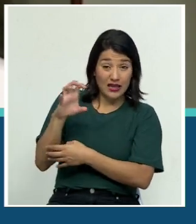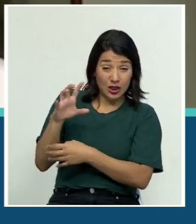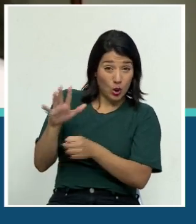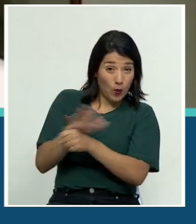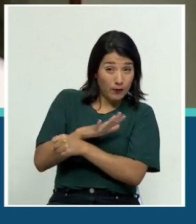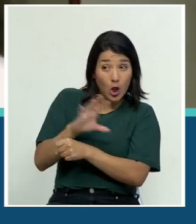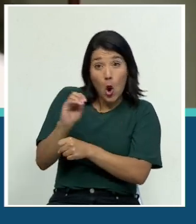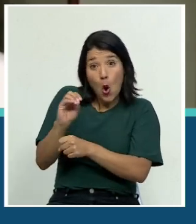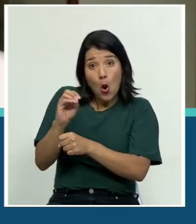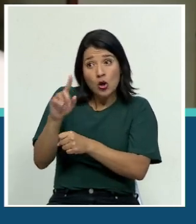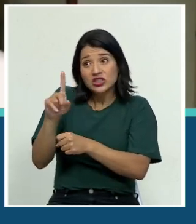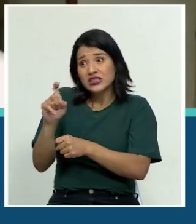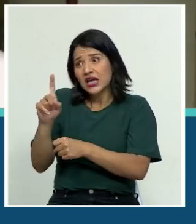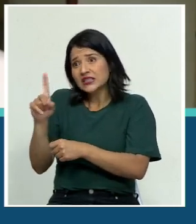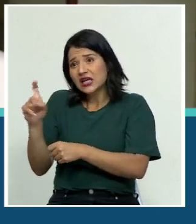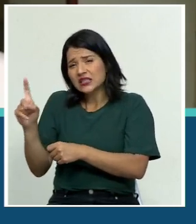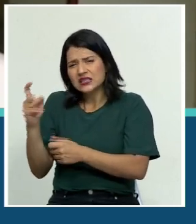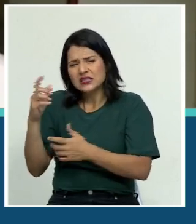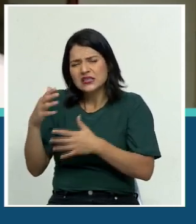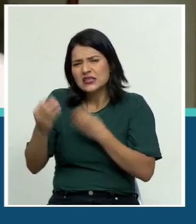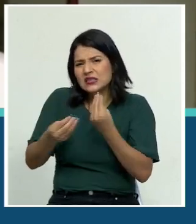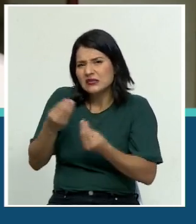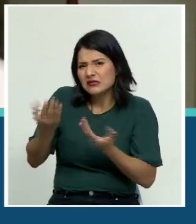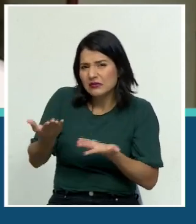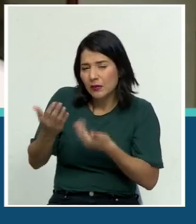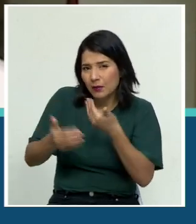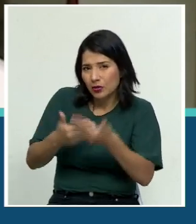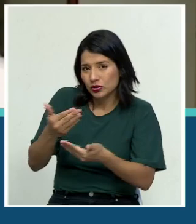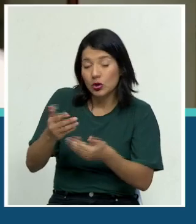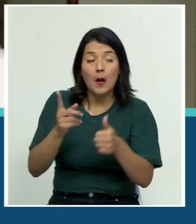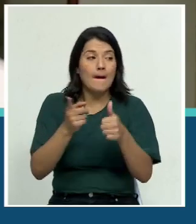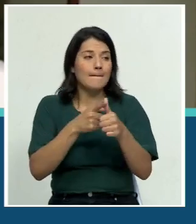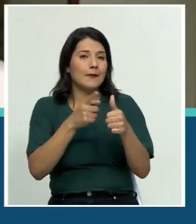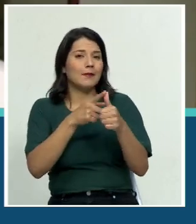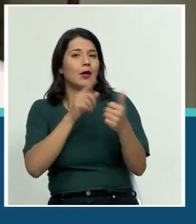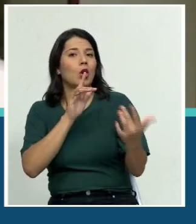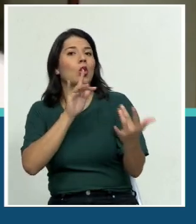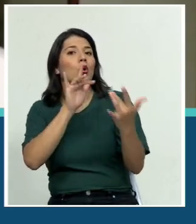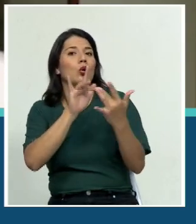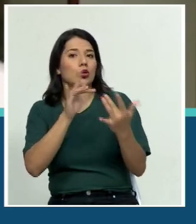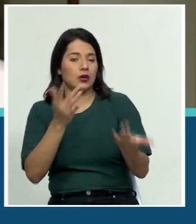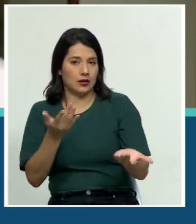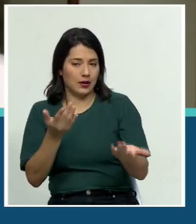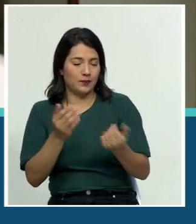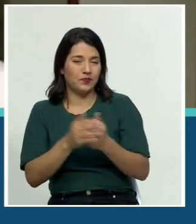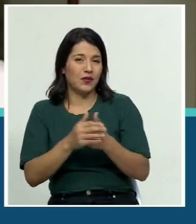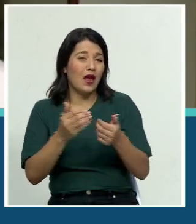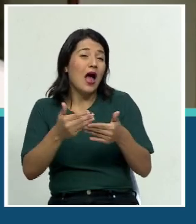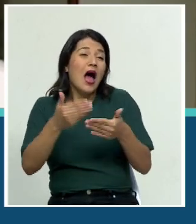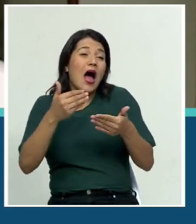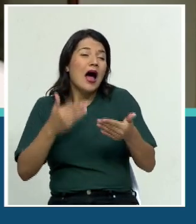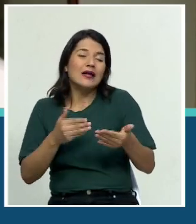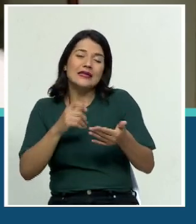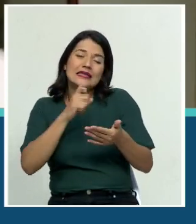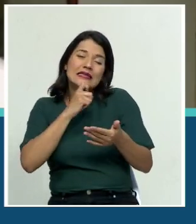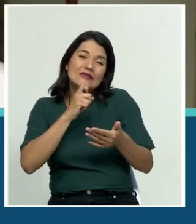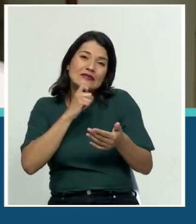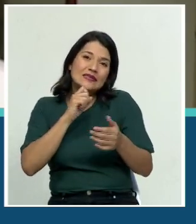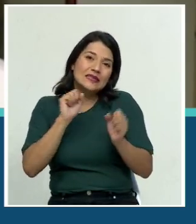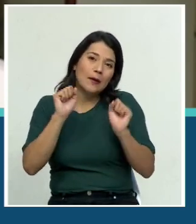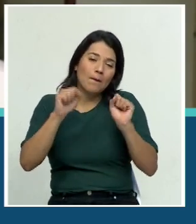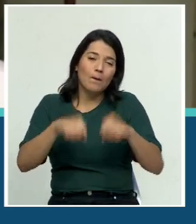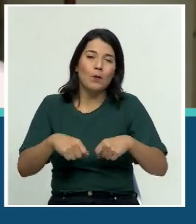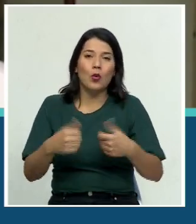el procedimiento? Lo primero que tenemos que hacer es localizarlos. Antes de eso, difícilmente podemos avanzar en una